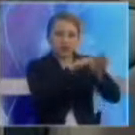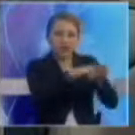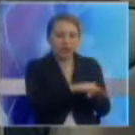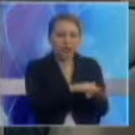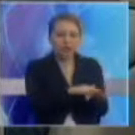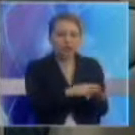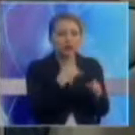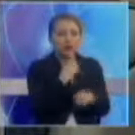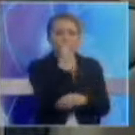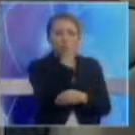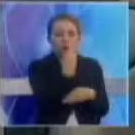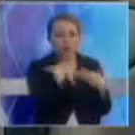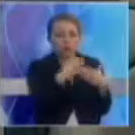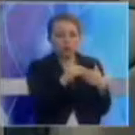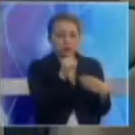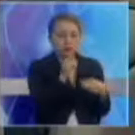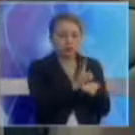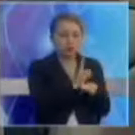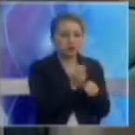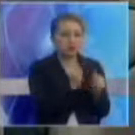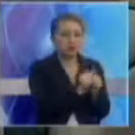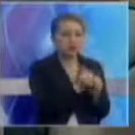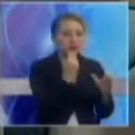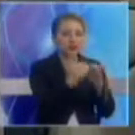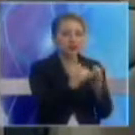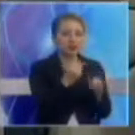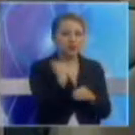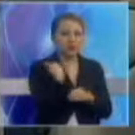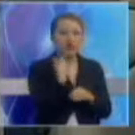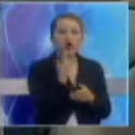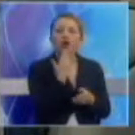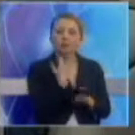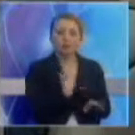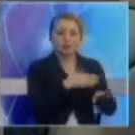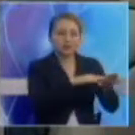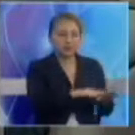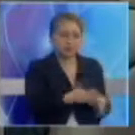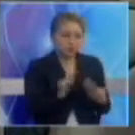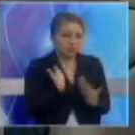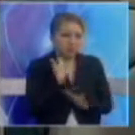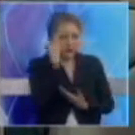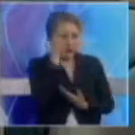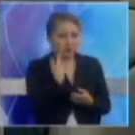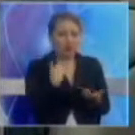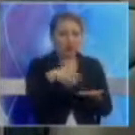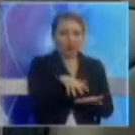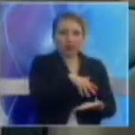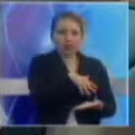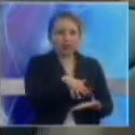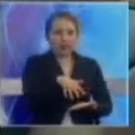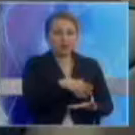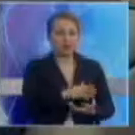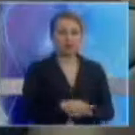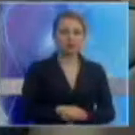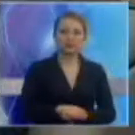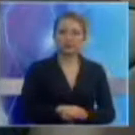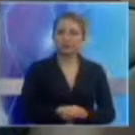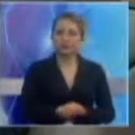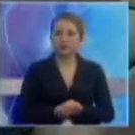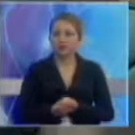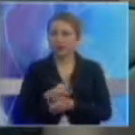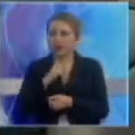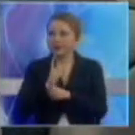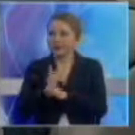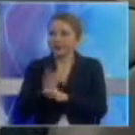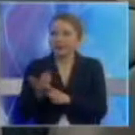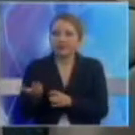dice es cada dólar que yo utilizo como dinero electrónico debe tener su sustento. Y por ahí van un poco las dudas. Mira, Fernando,